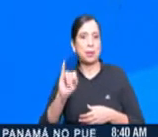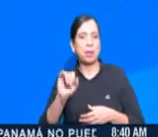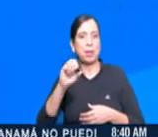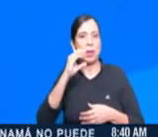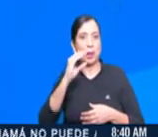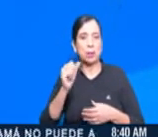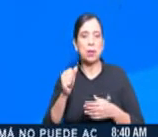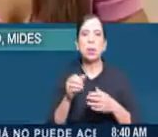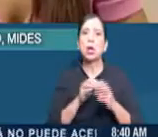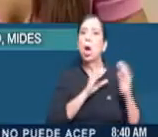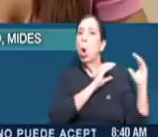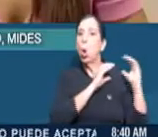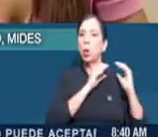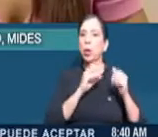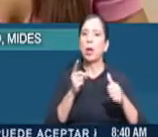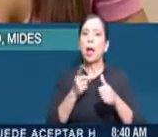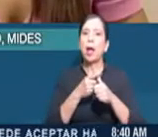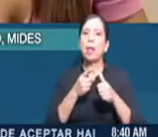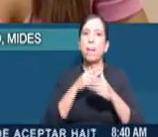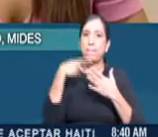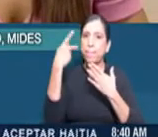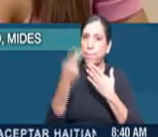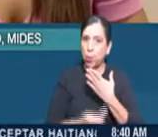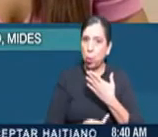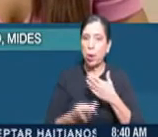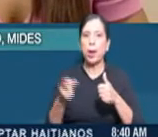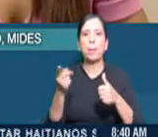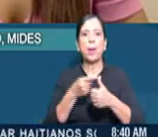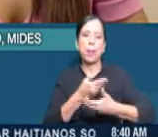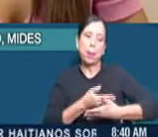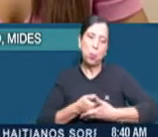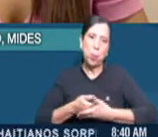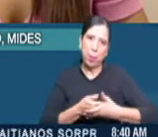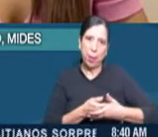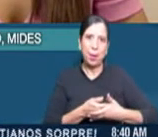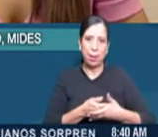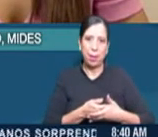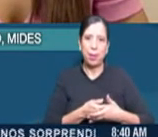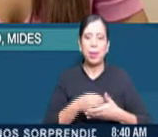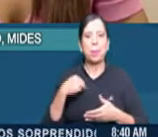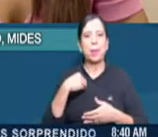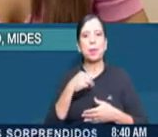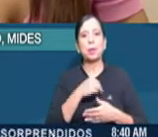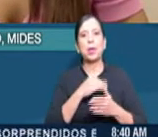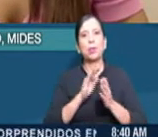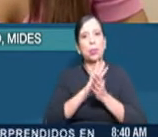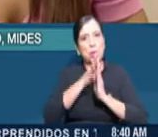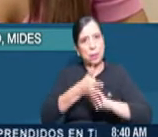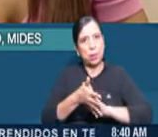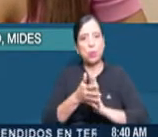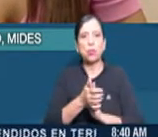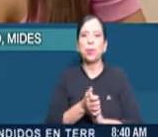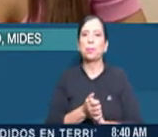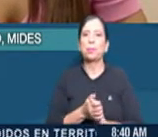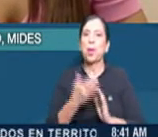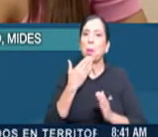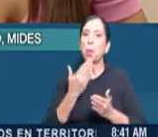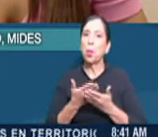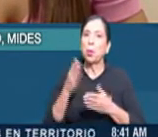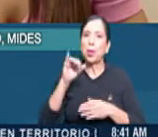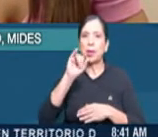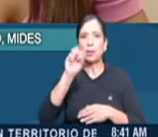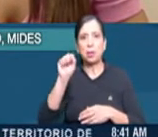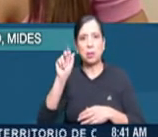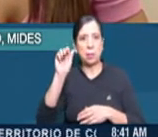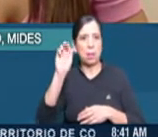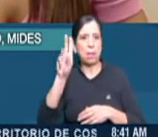es coordinadora de primera infancia del Ministerio de Desarrollo Social. ¿Cómo estás, Ana Isabel? Hola, muy bien,